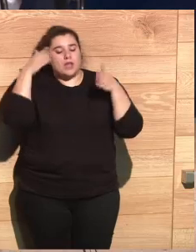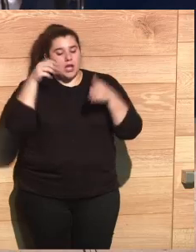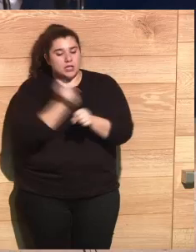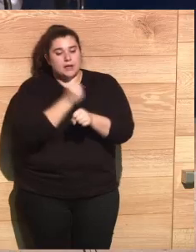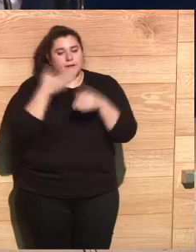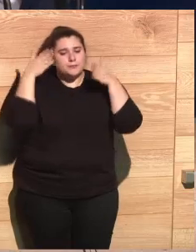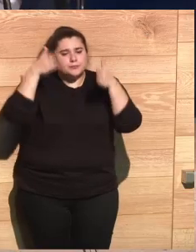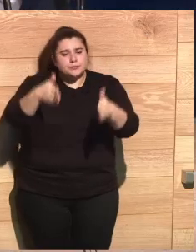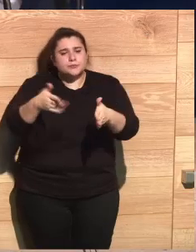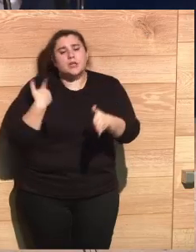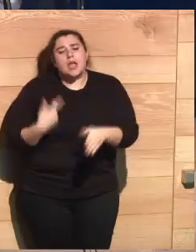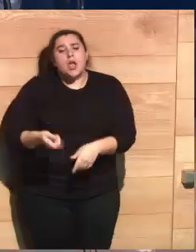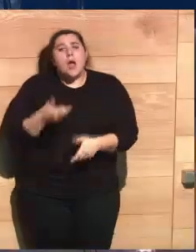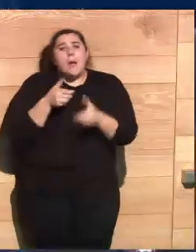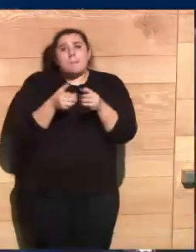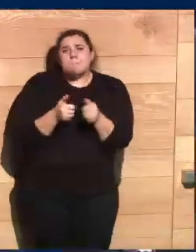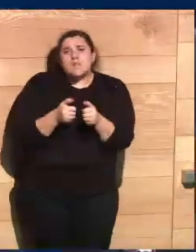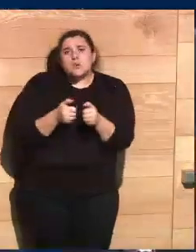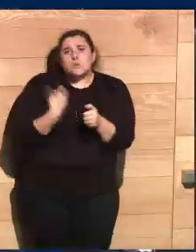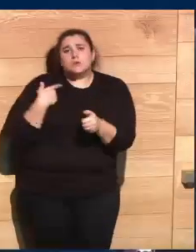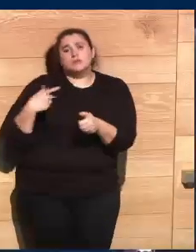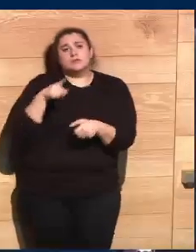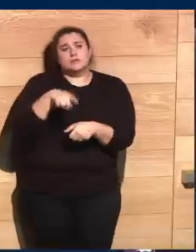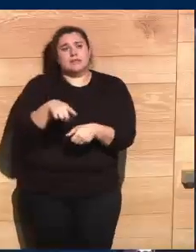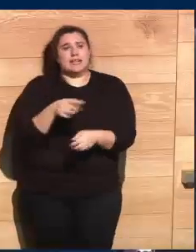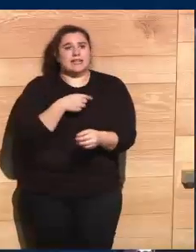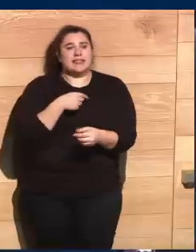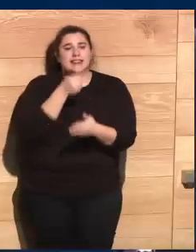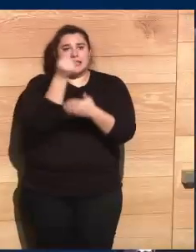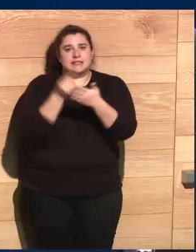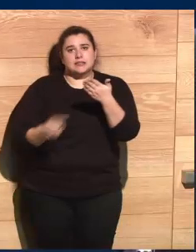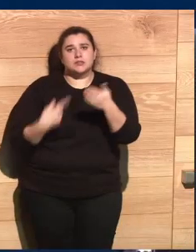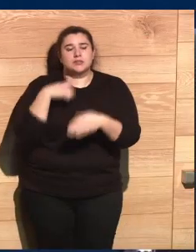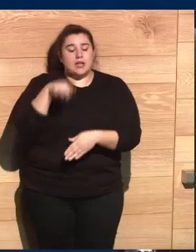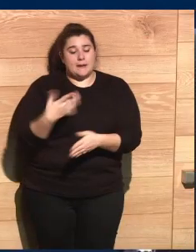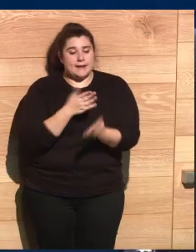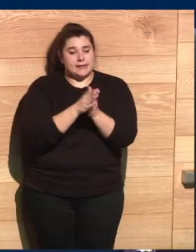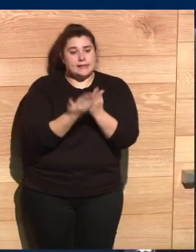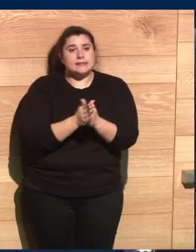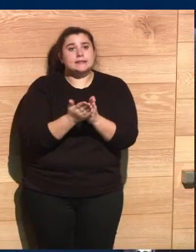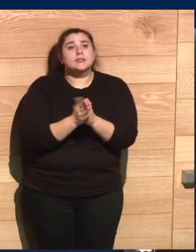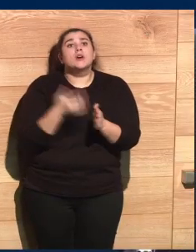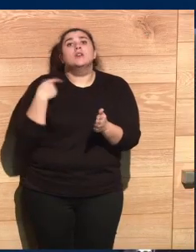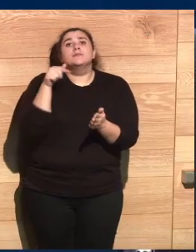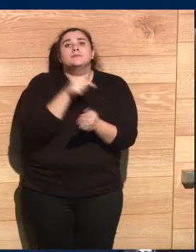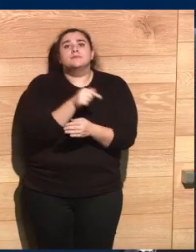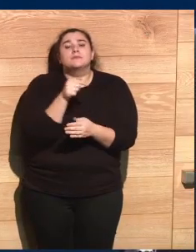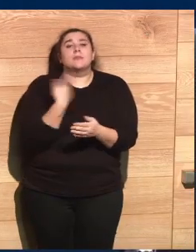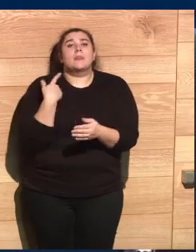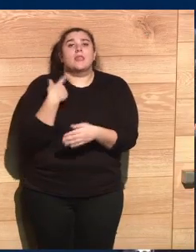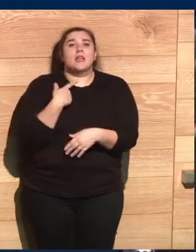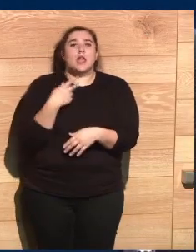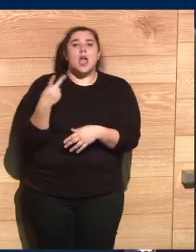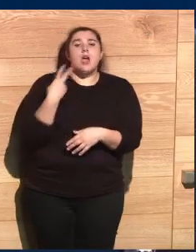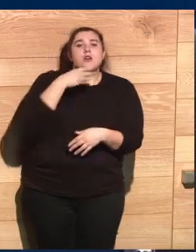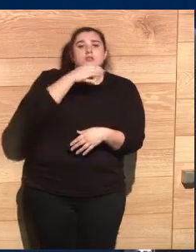los videojuegos y en el diseño de juegos digitales. Es autor de 3 libros publicados por MIT Press: The Ethics of